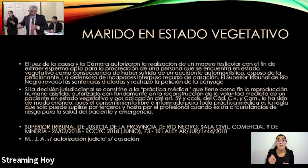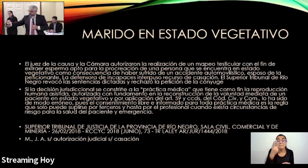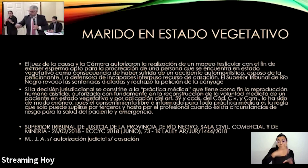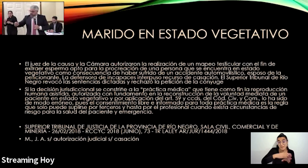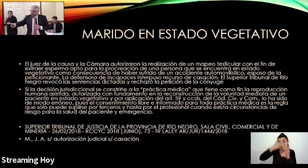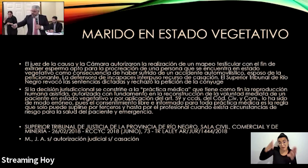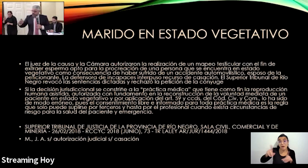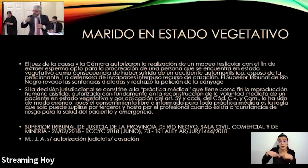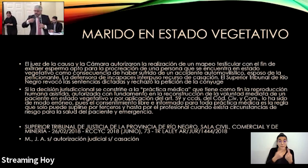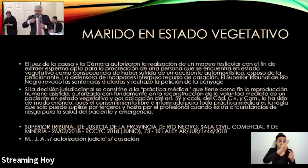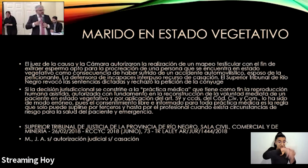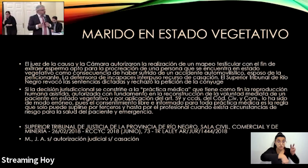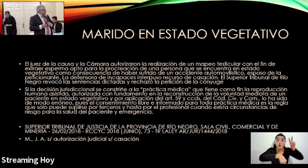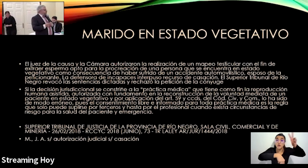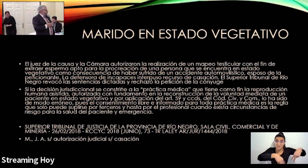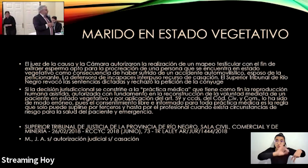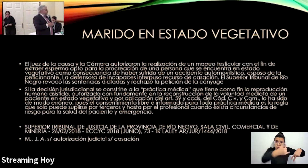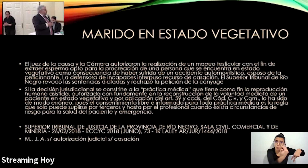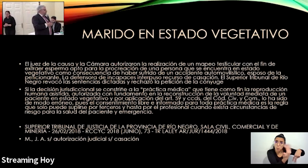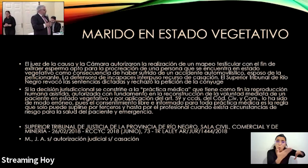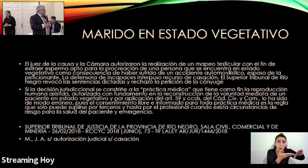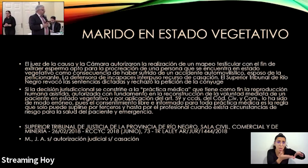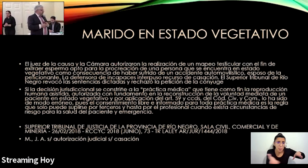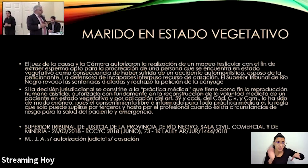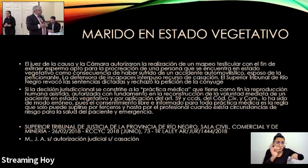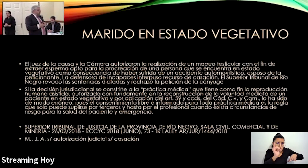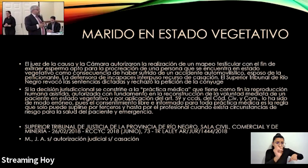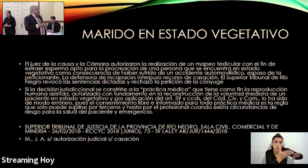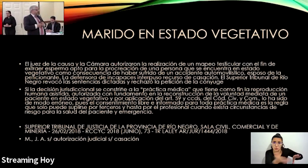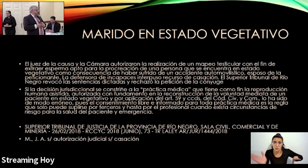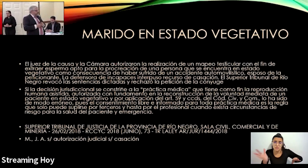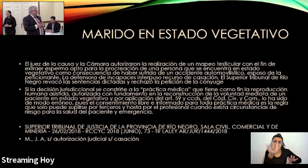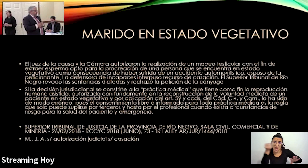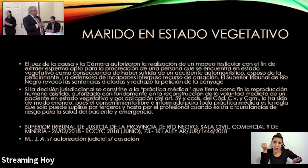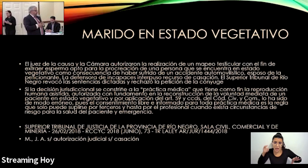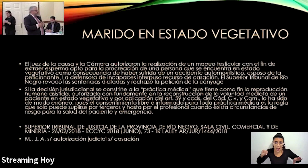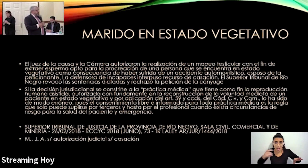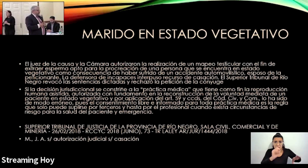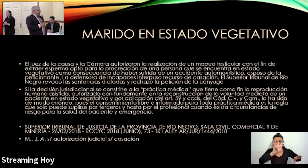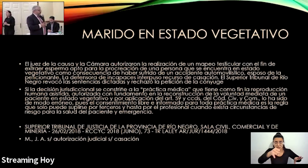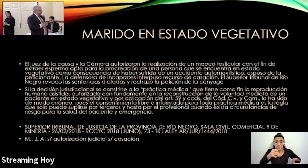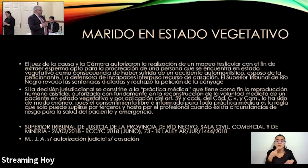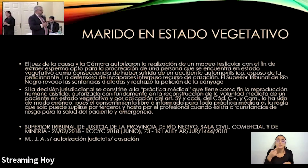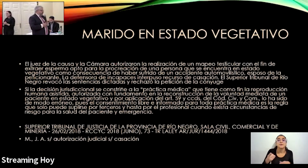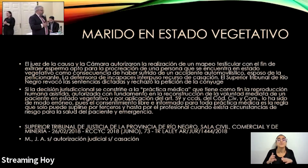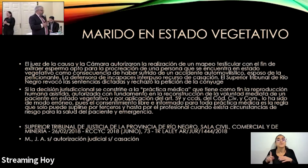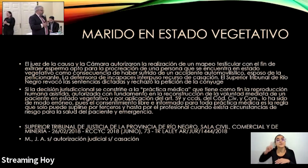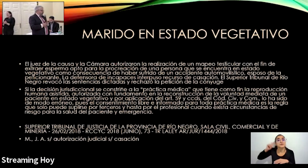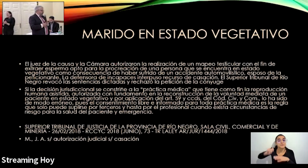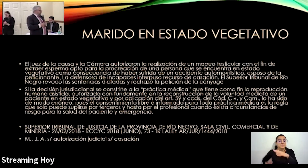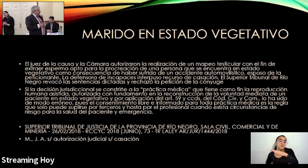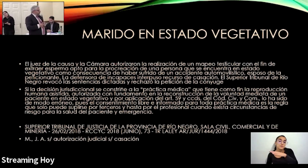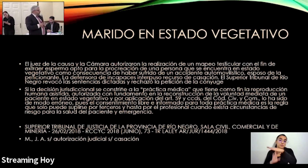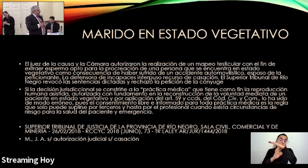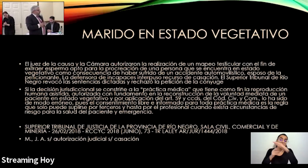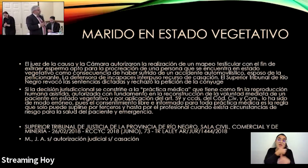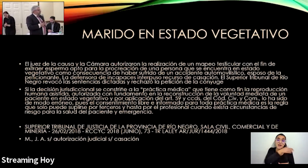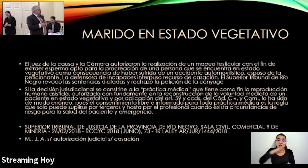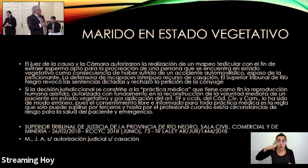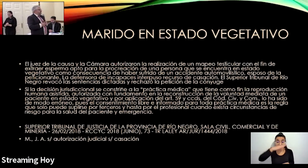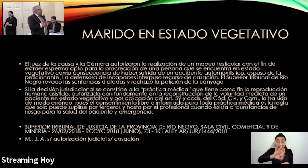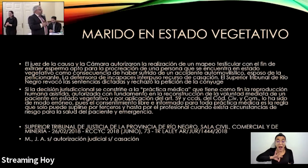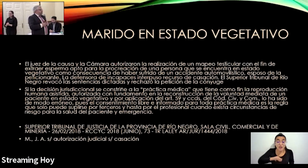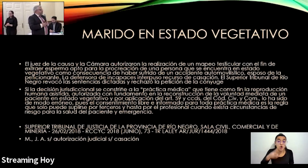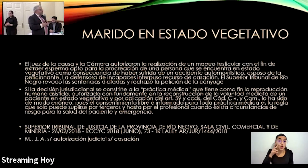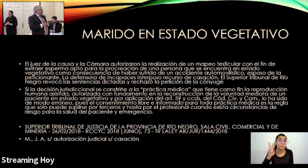la razón, le permitieron este mapeo y esta extracción. Dice el Superior Tribunal de Justicia de Río Negro en el año